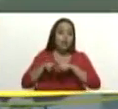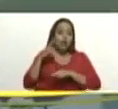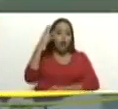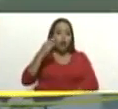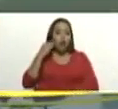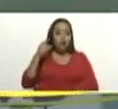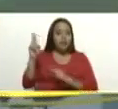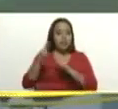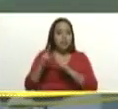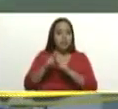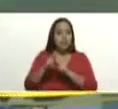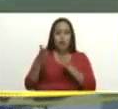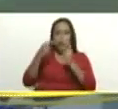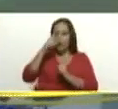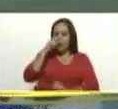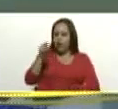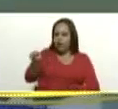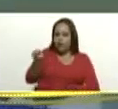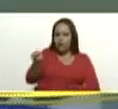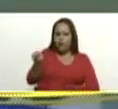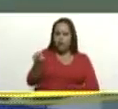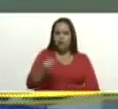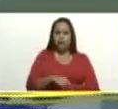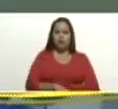Táchira. ¿Qué edad tienes tú?